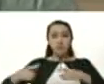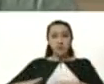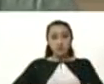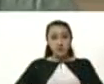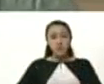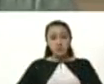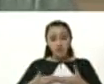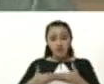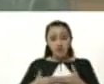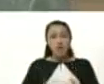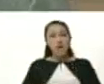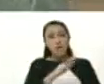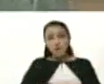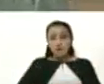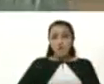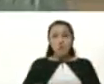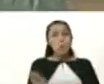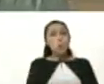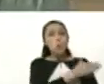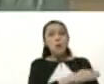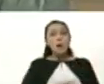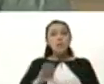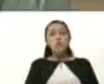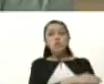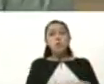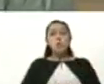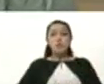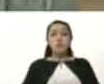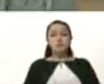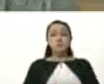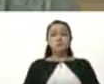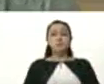niños que verdaderamente nos...